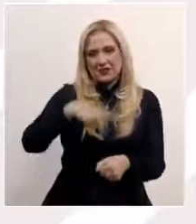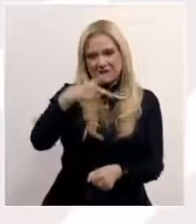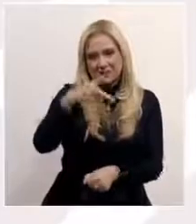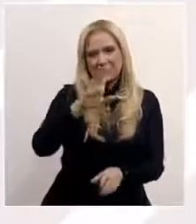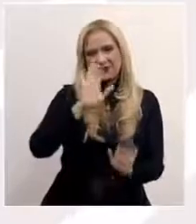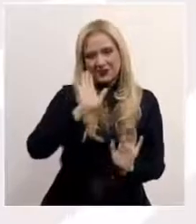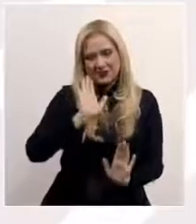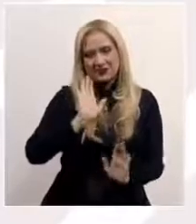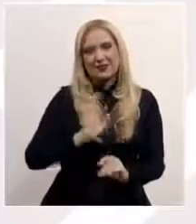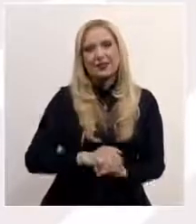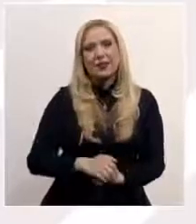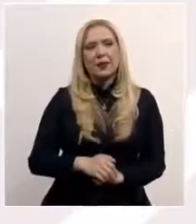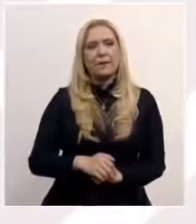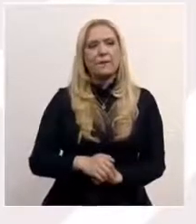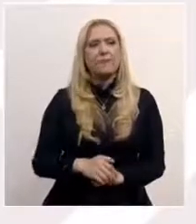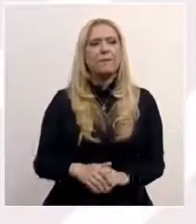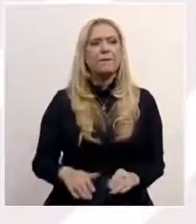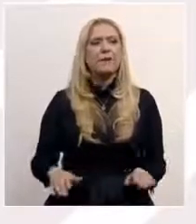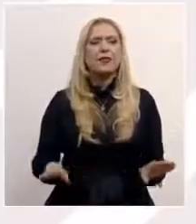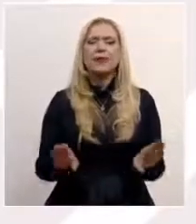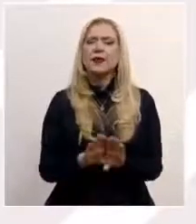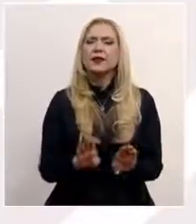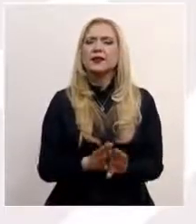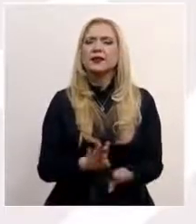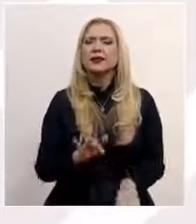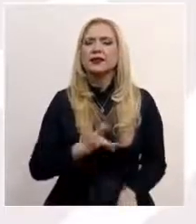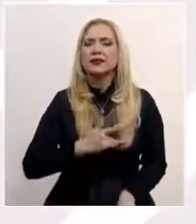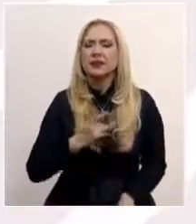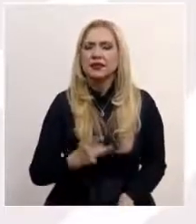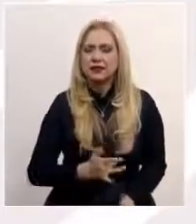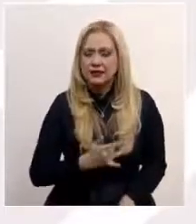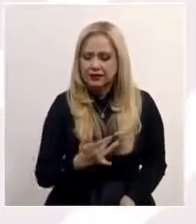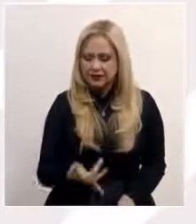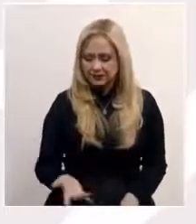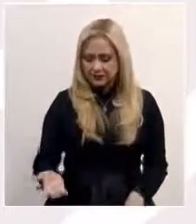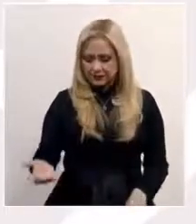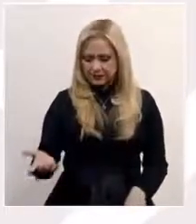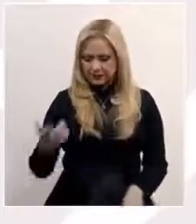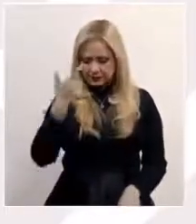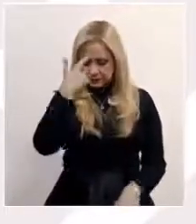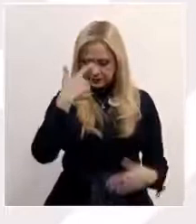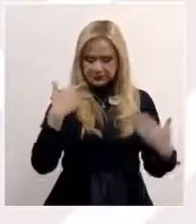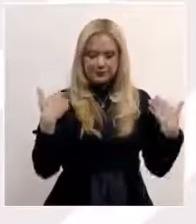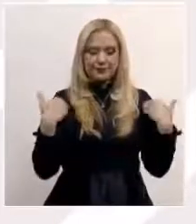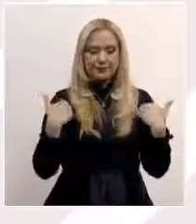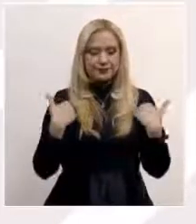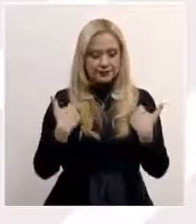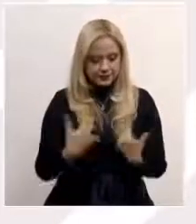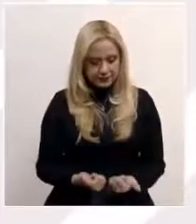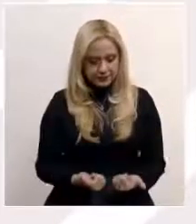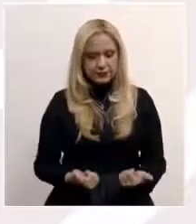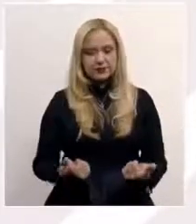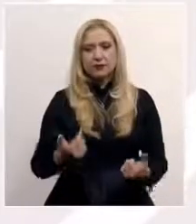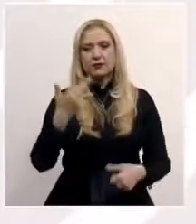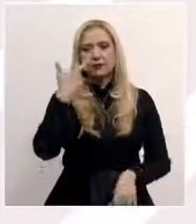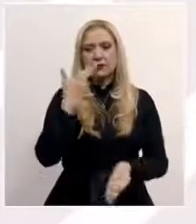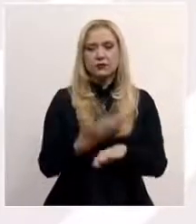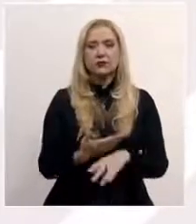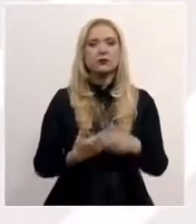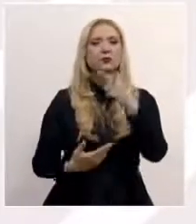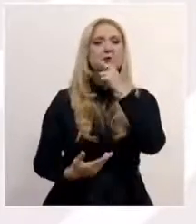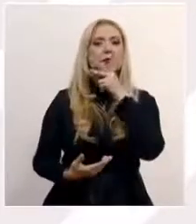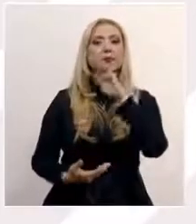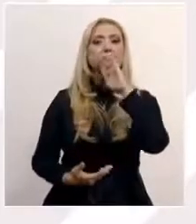quería era como decir justo, o sea, la sensibilidad de entender cómo esta corresponsabilidad parental tiene